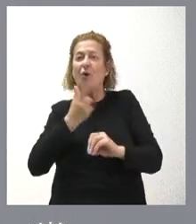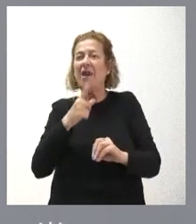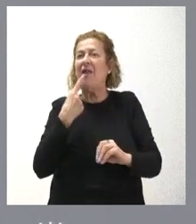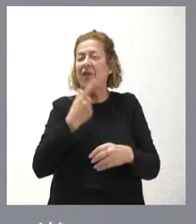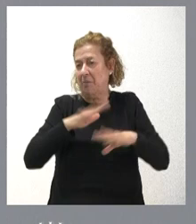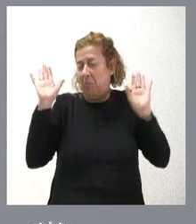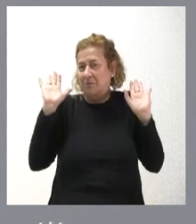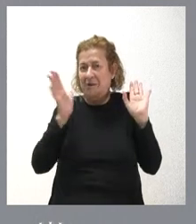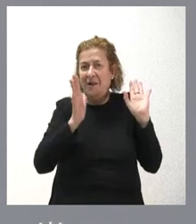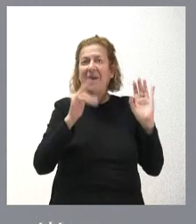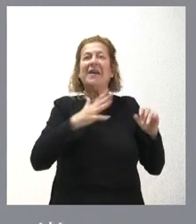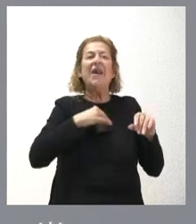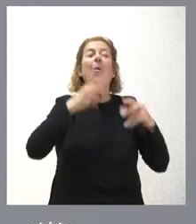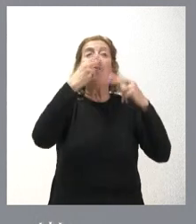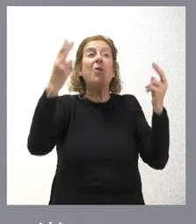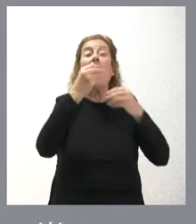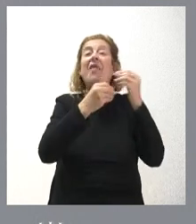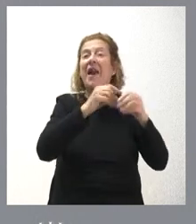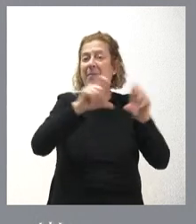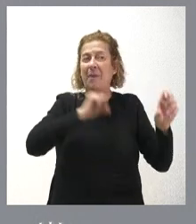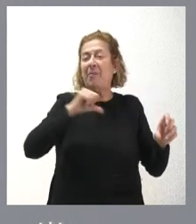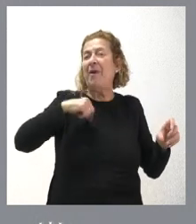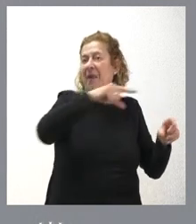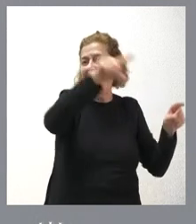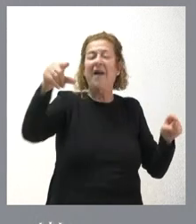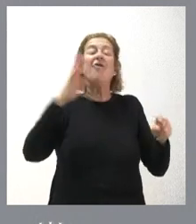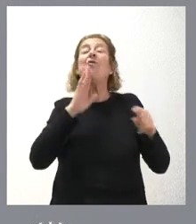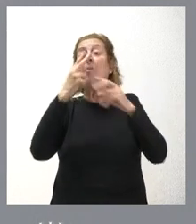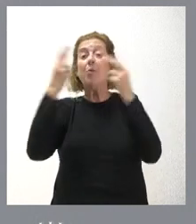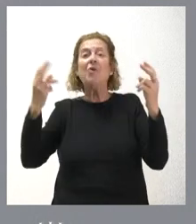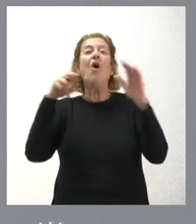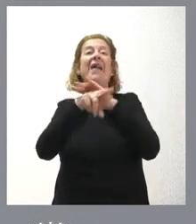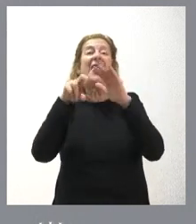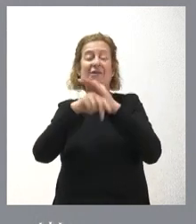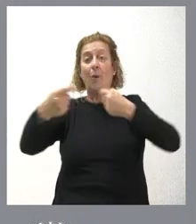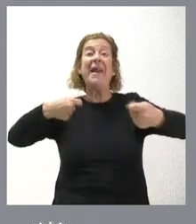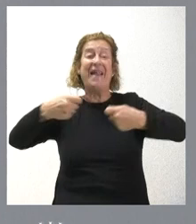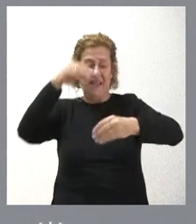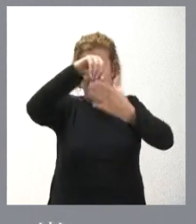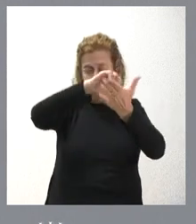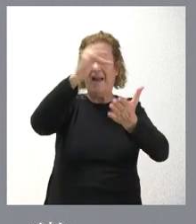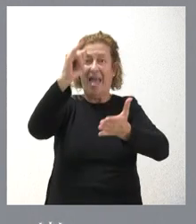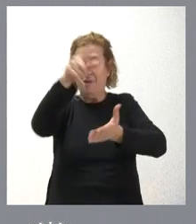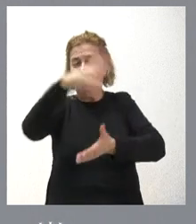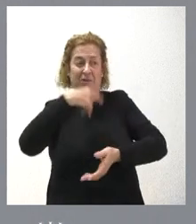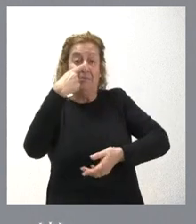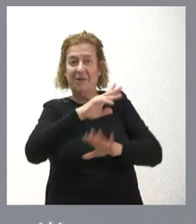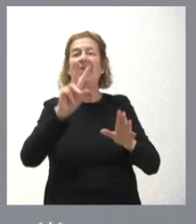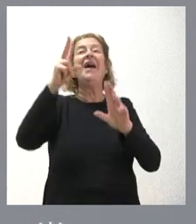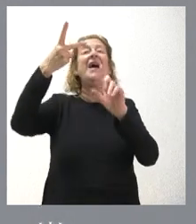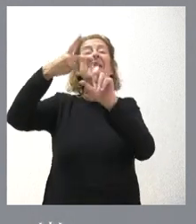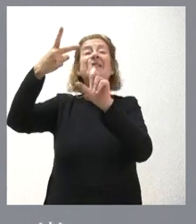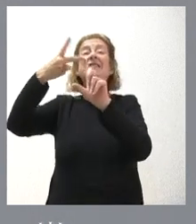público quien quiere hacerlo público que lo haga quien no quiere hacerlo no lo haga son datos que están en el registro mercantil la segunda cuestión que usted plantea lo ha puesto en sus custos